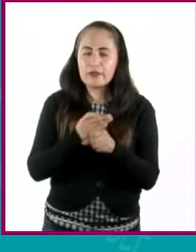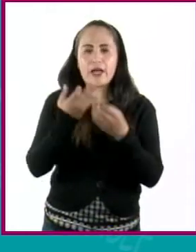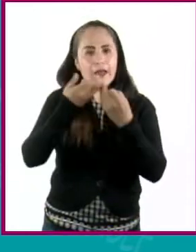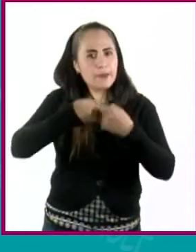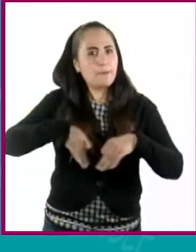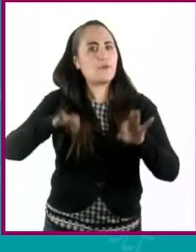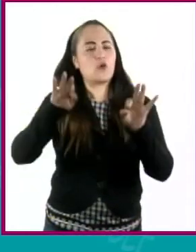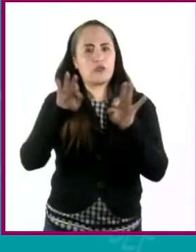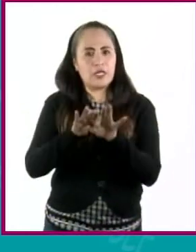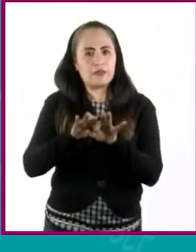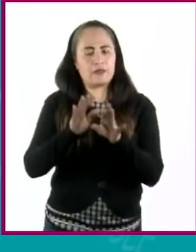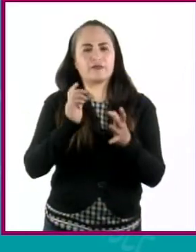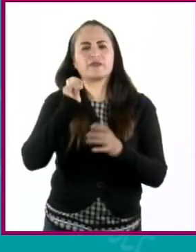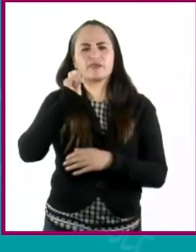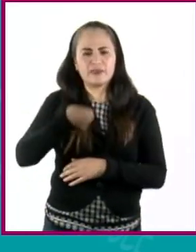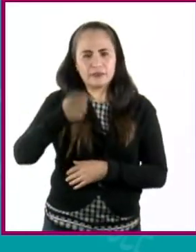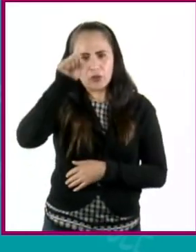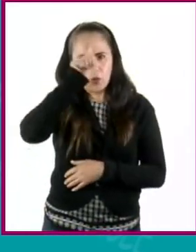importante decir que